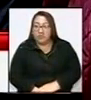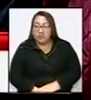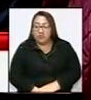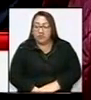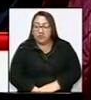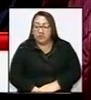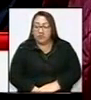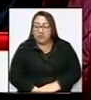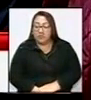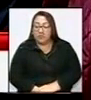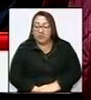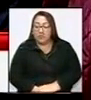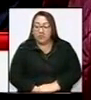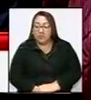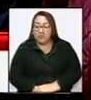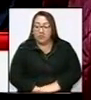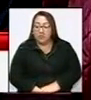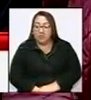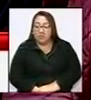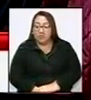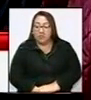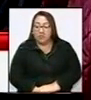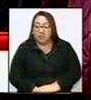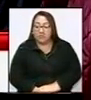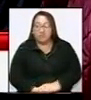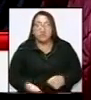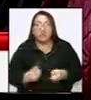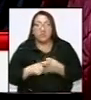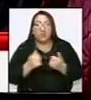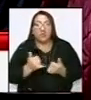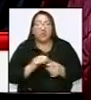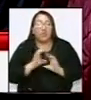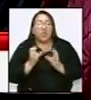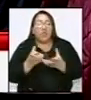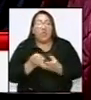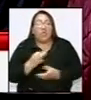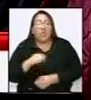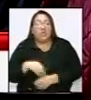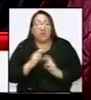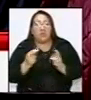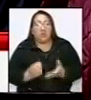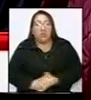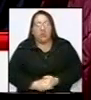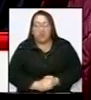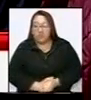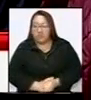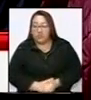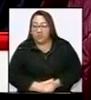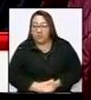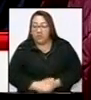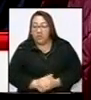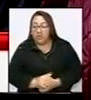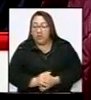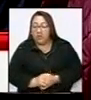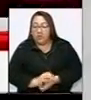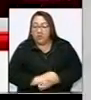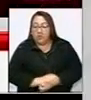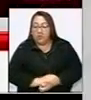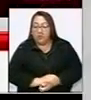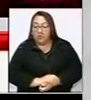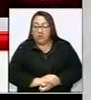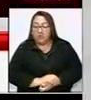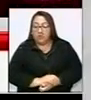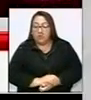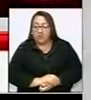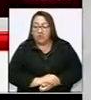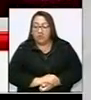estamos sin el quórum correspondiente en esta sesión, Raquel. Es una consulta. En esta